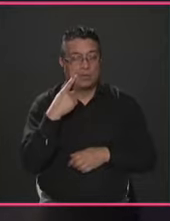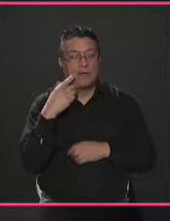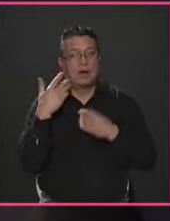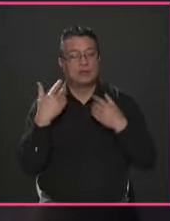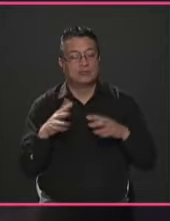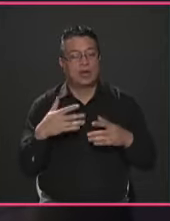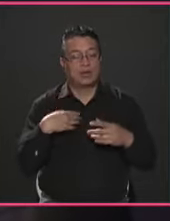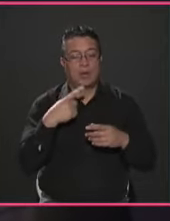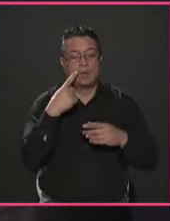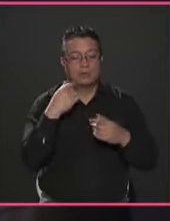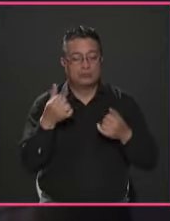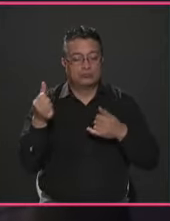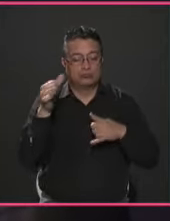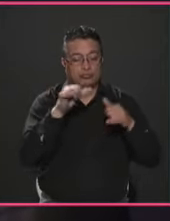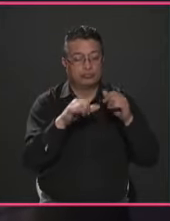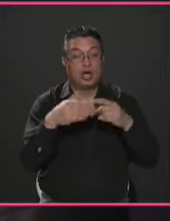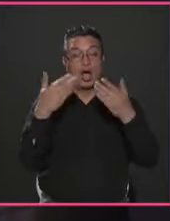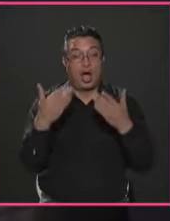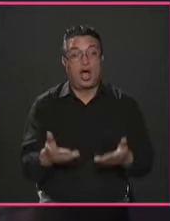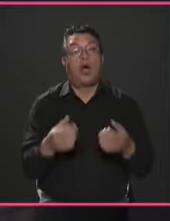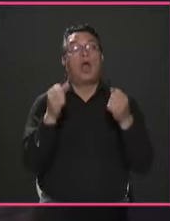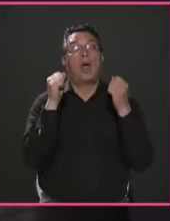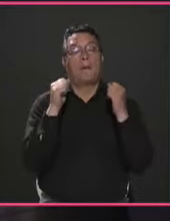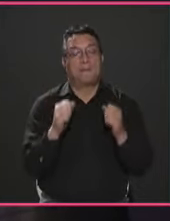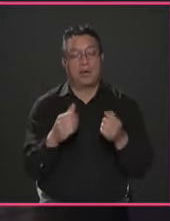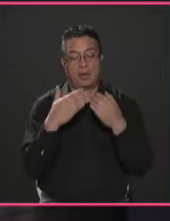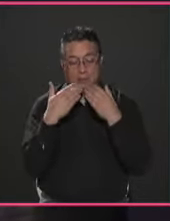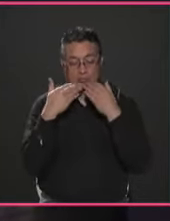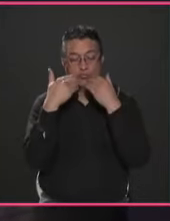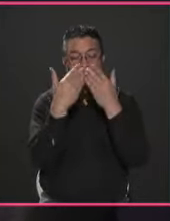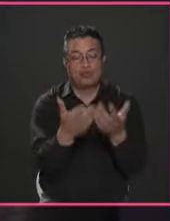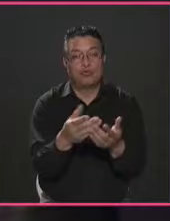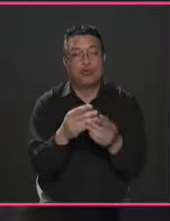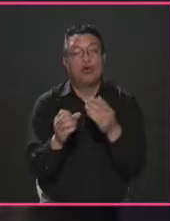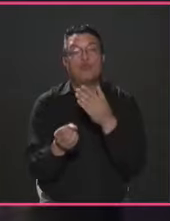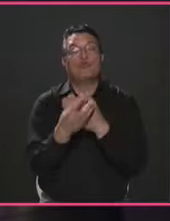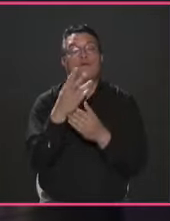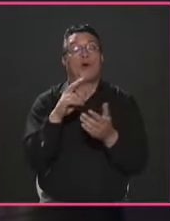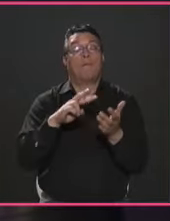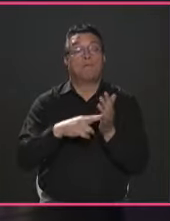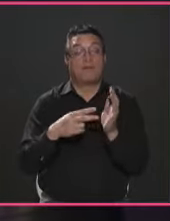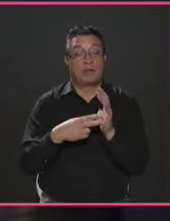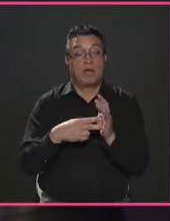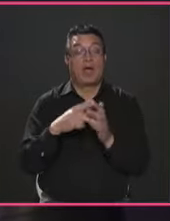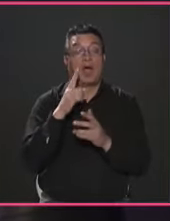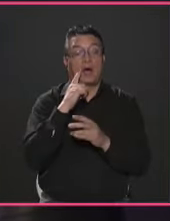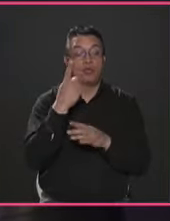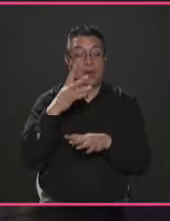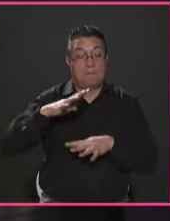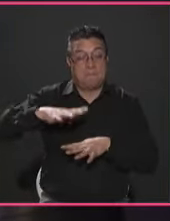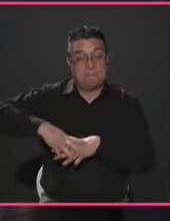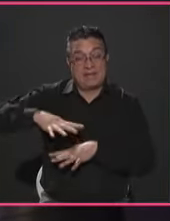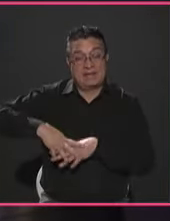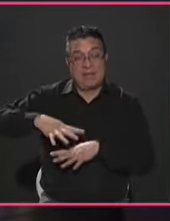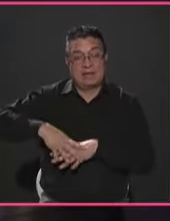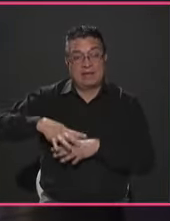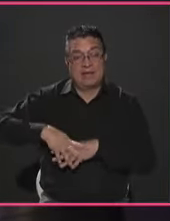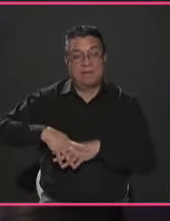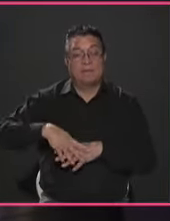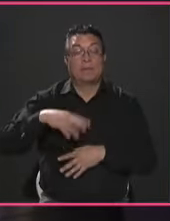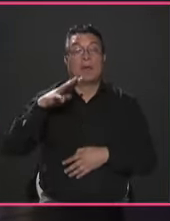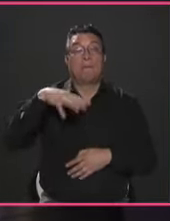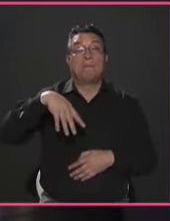un experimento y ahora se puede traspasar a un nuevo problema que es uno de matemática